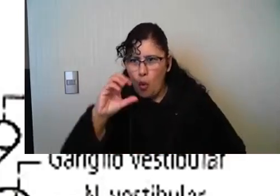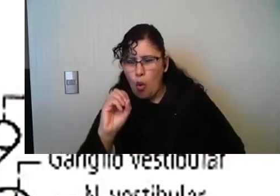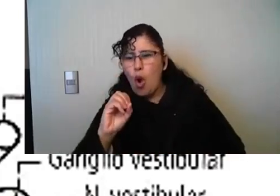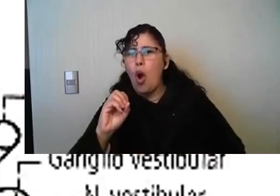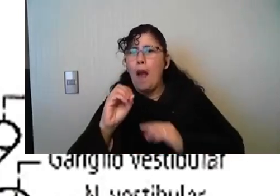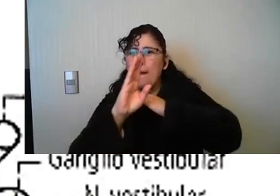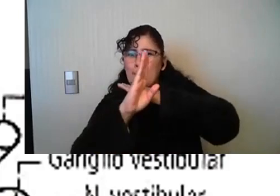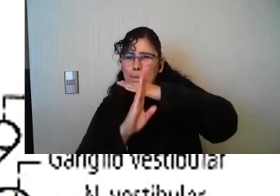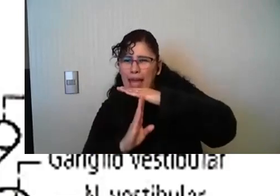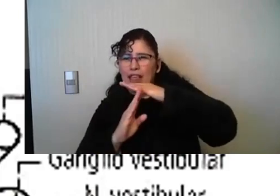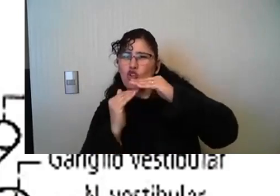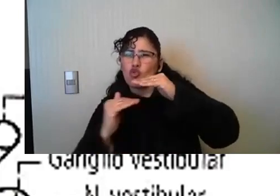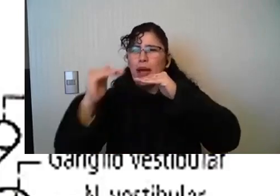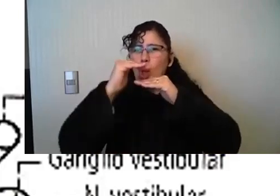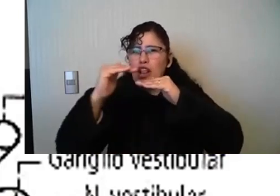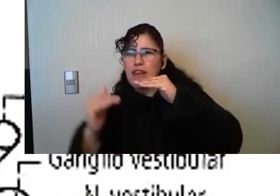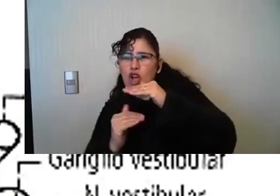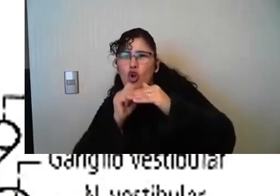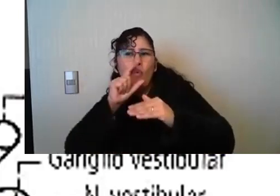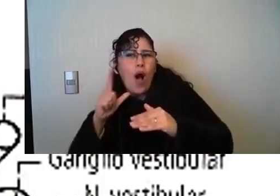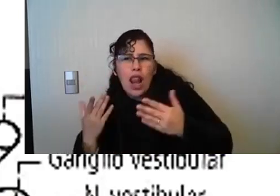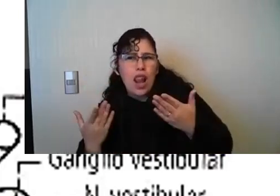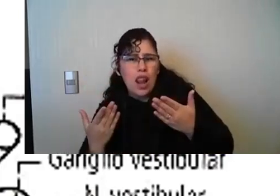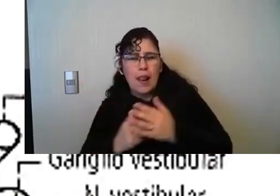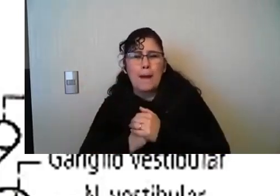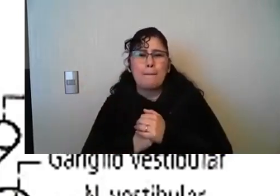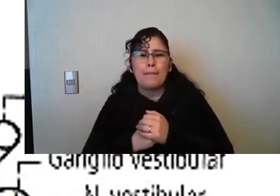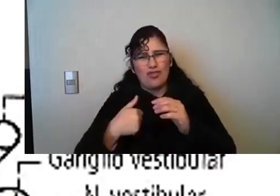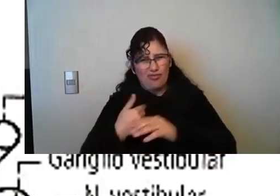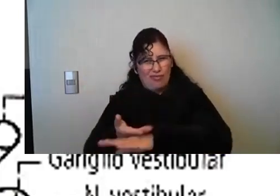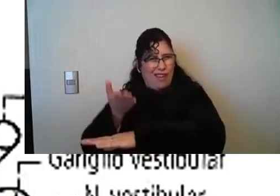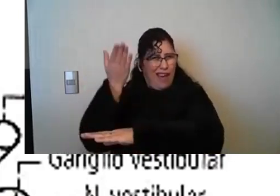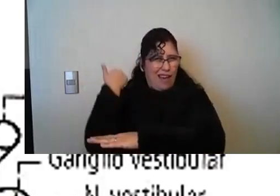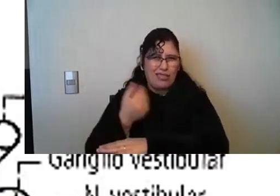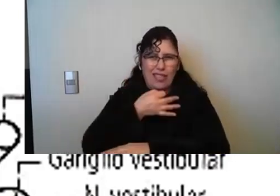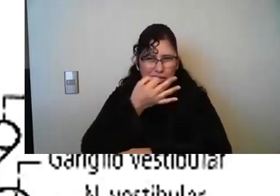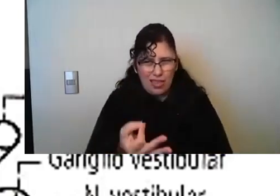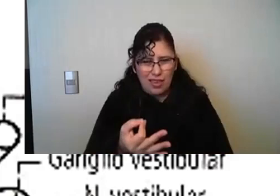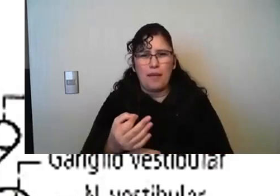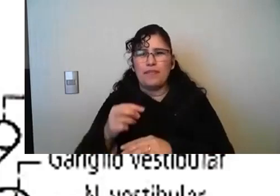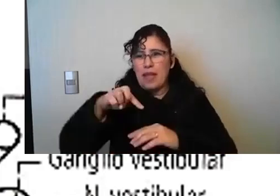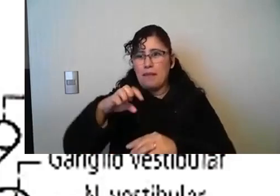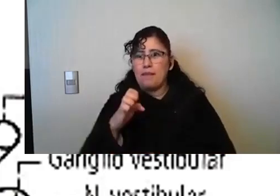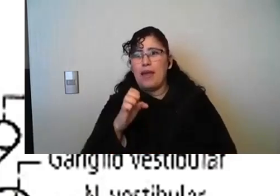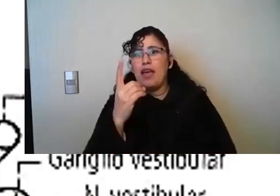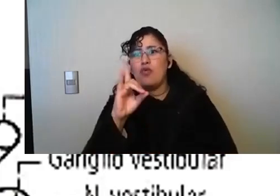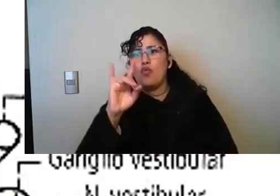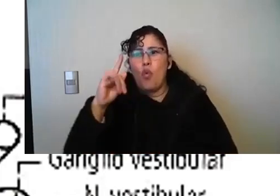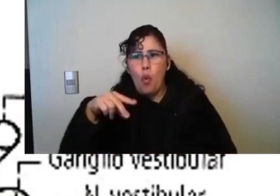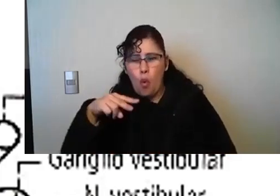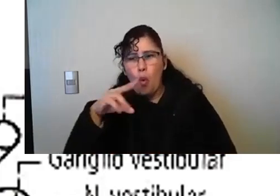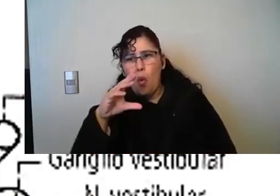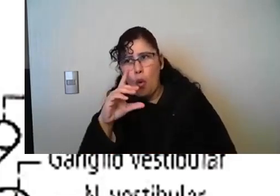inferior. Yo les mencioné en algún momento que el pedúnculo cerebeloso medio solamente ingresaba